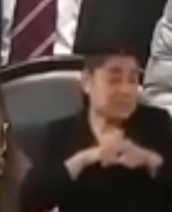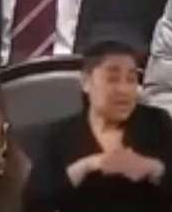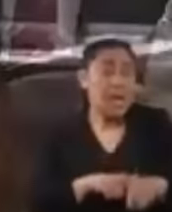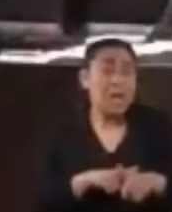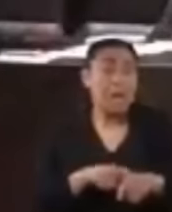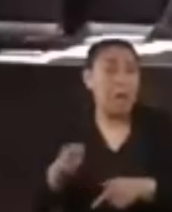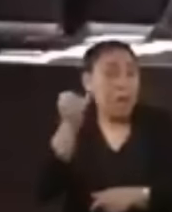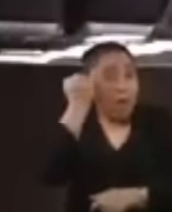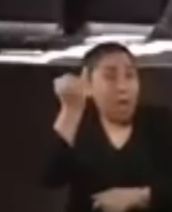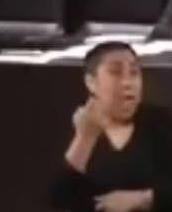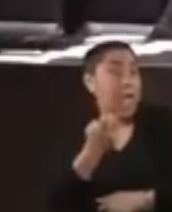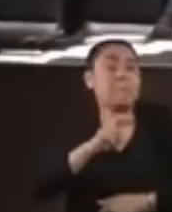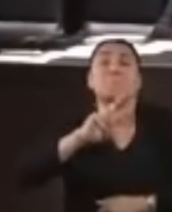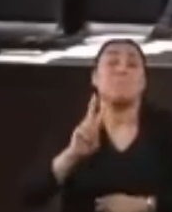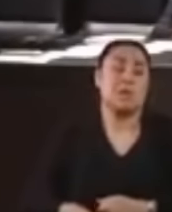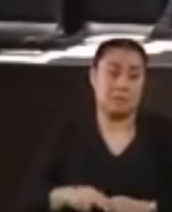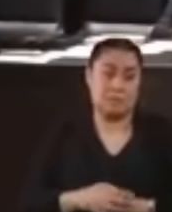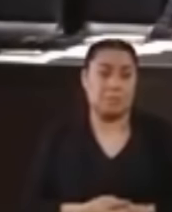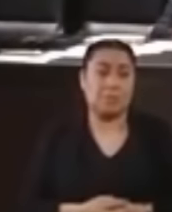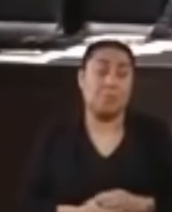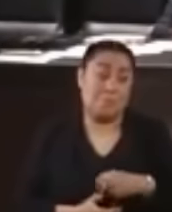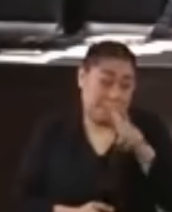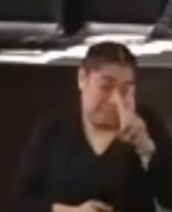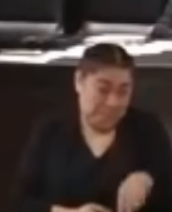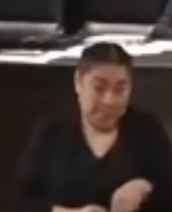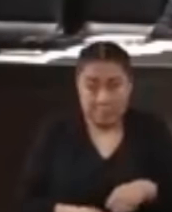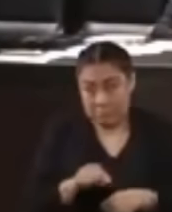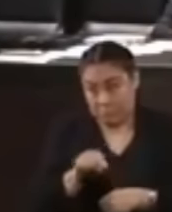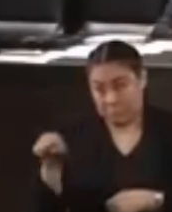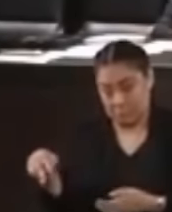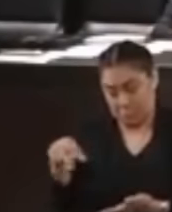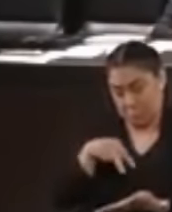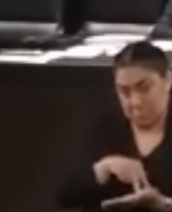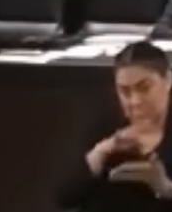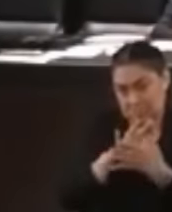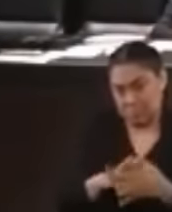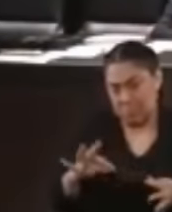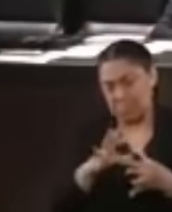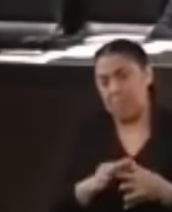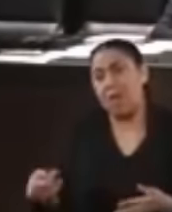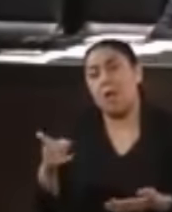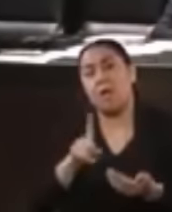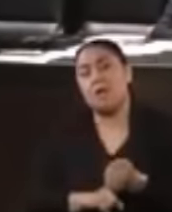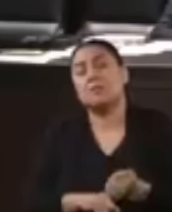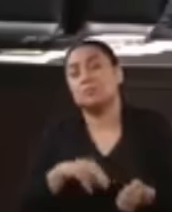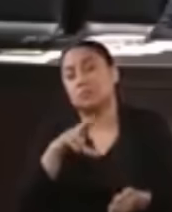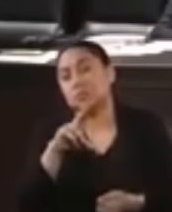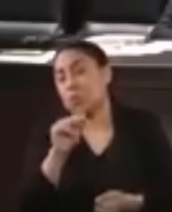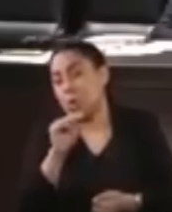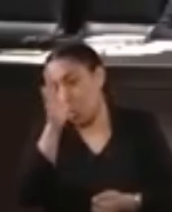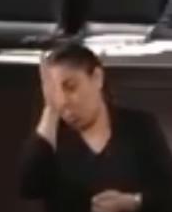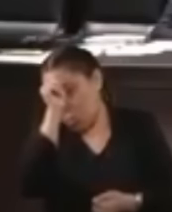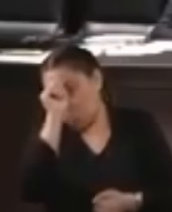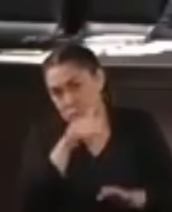verdad. Pero lo que realmente vienen a decir aquí es que están en contra de las y los